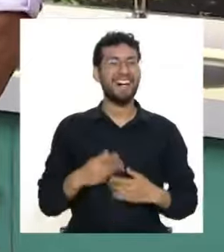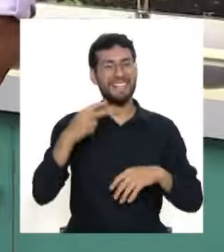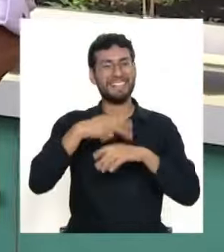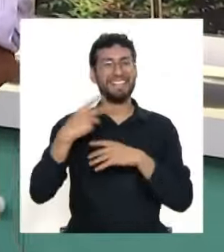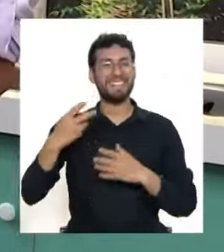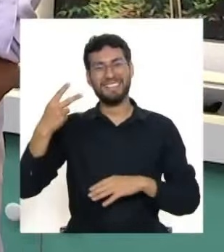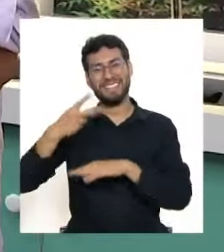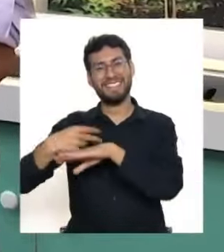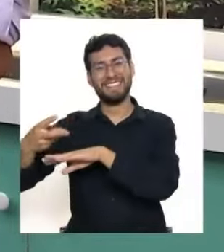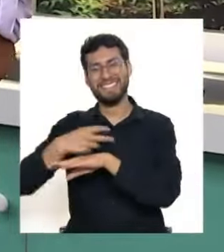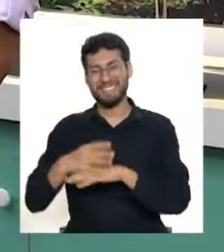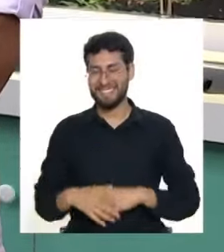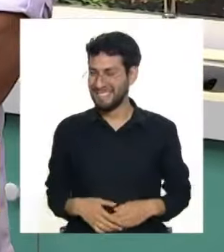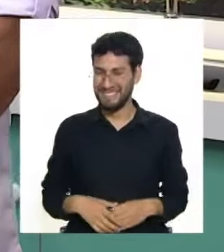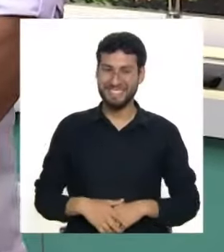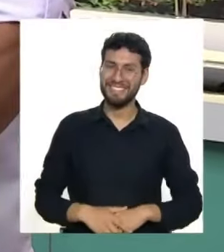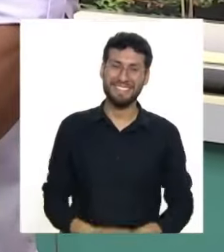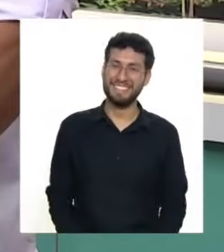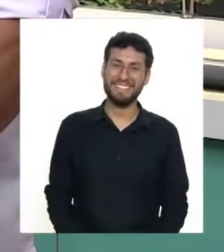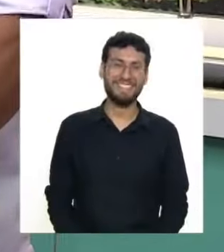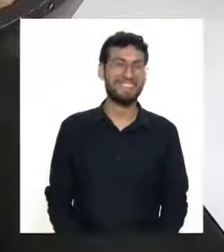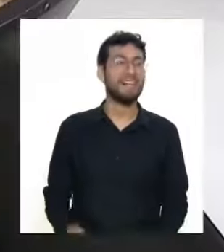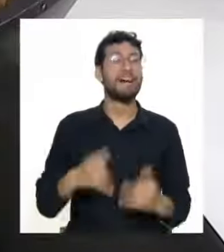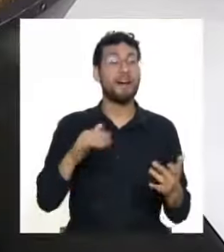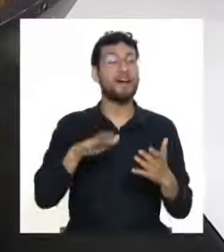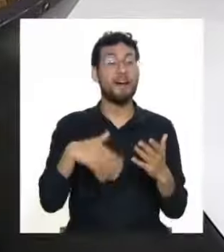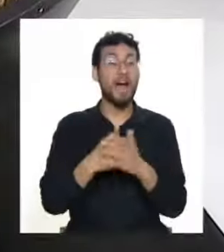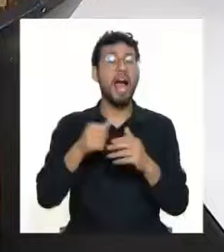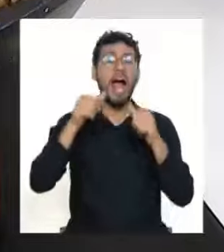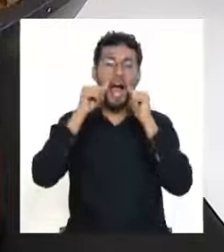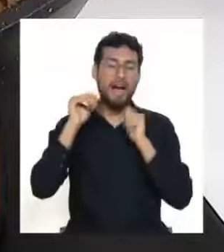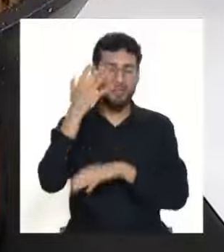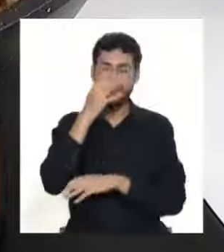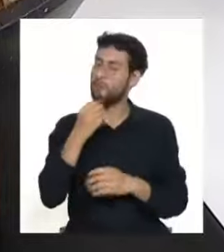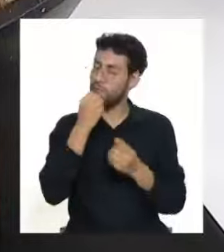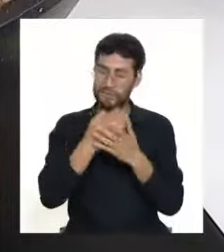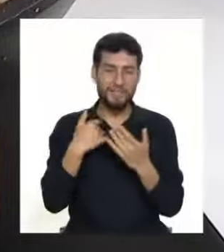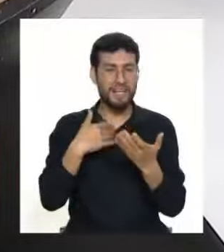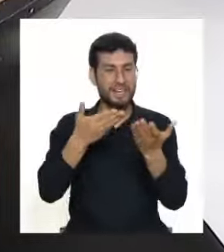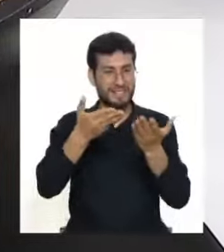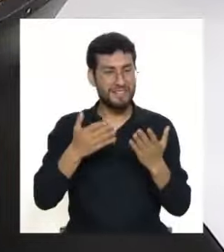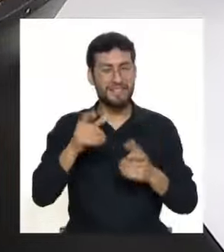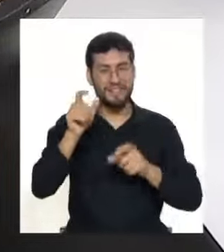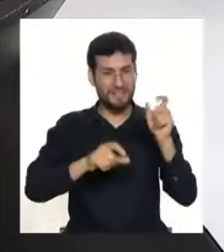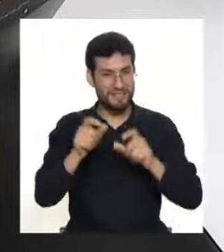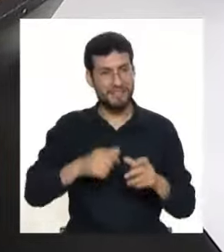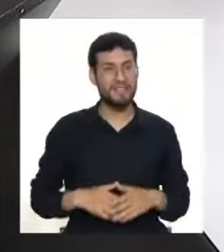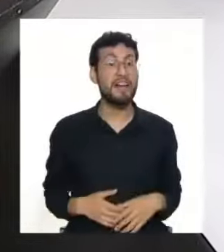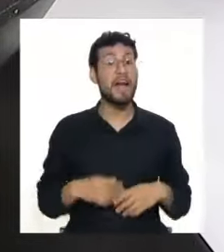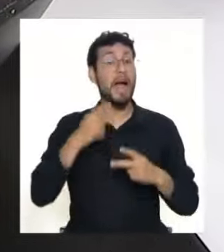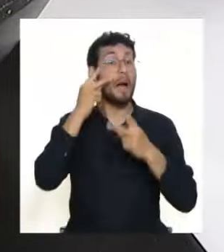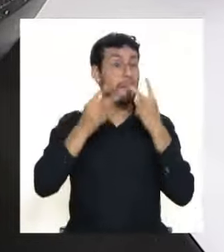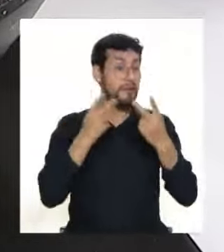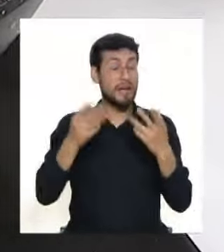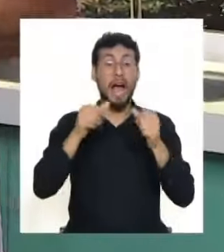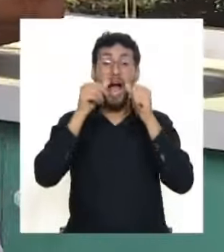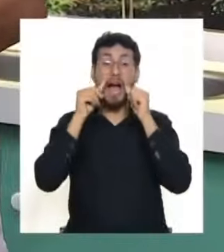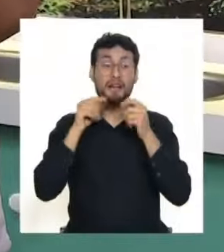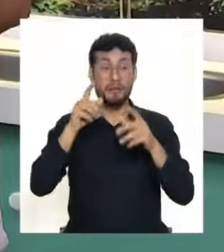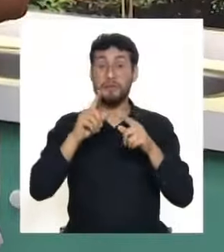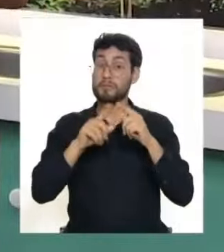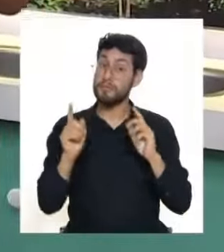Camarón, que se quemó. De... Sí, toda la Amazonía es rica. ¿Ah? Les invitamos al público a visitar la Amazonía,